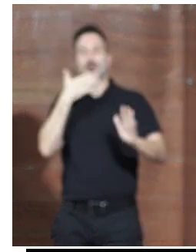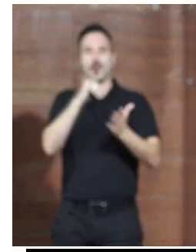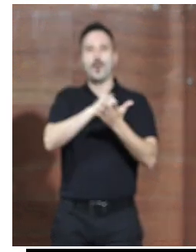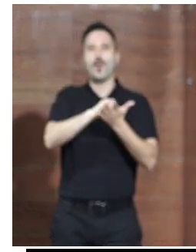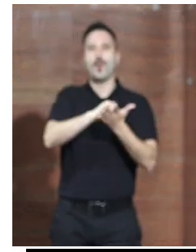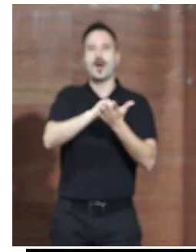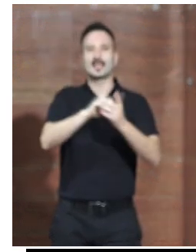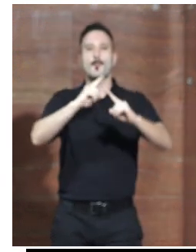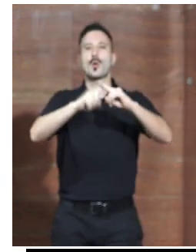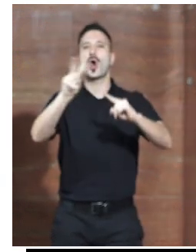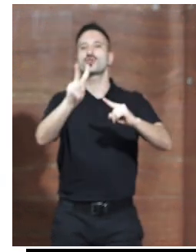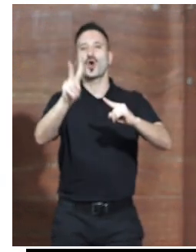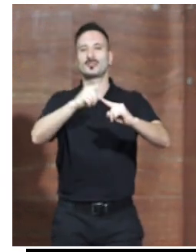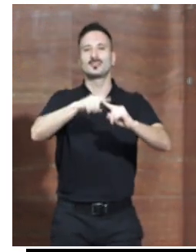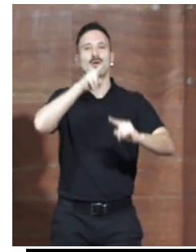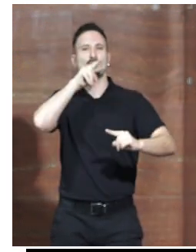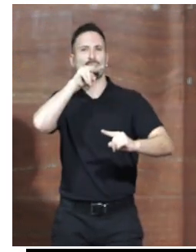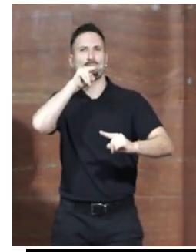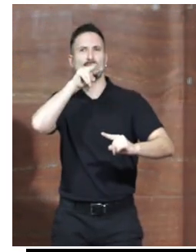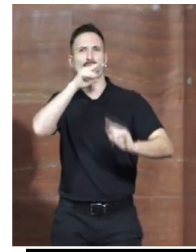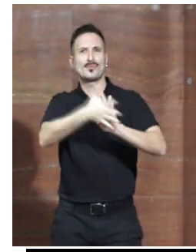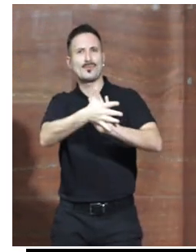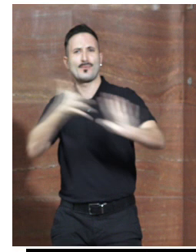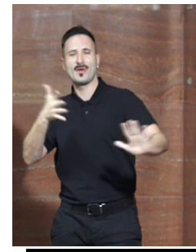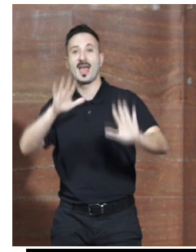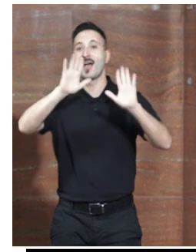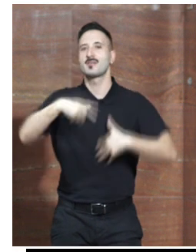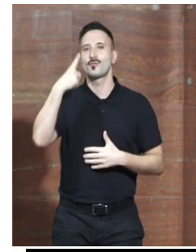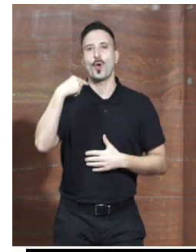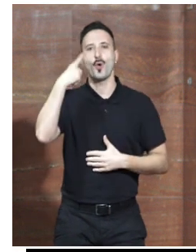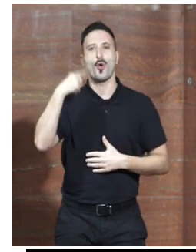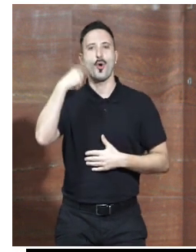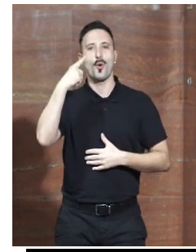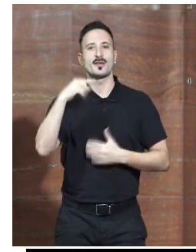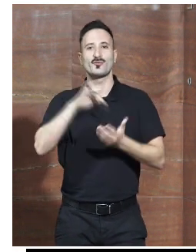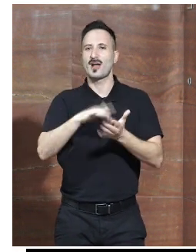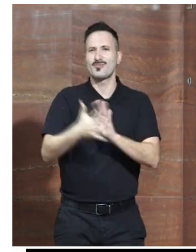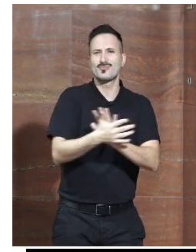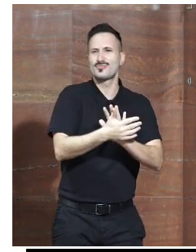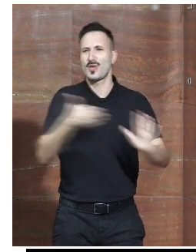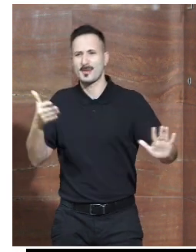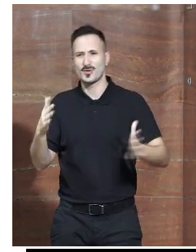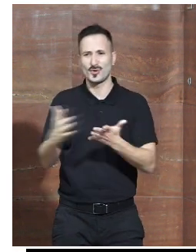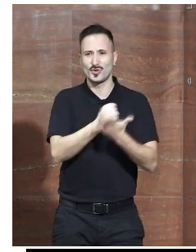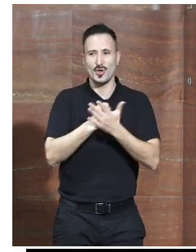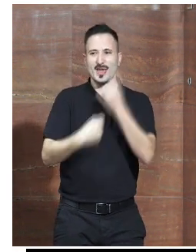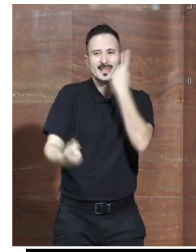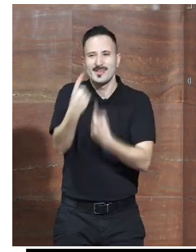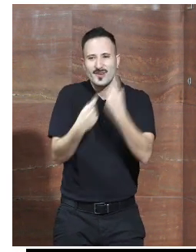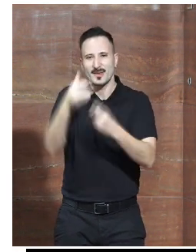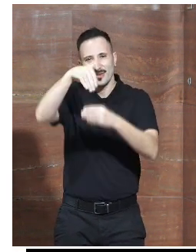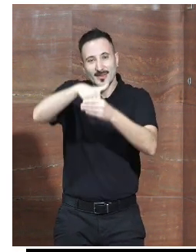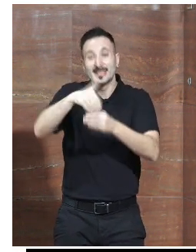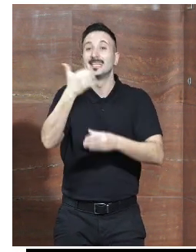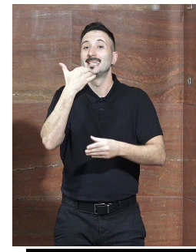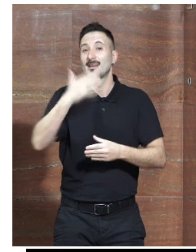cuando pones a por dos, ¿no? La comunicación, que estás acostumbrado a que todo va tan rápido, ¿no? Y es tanta la información que, por